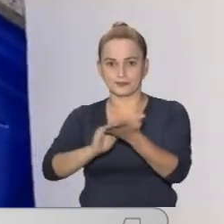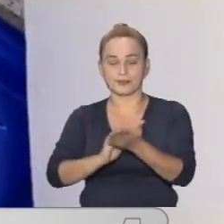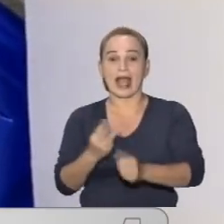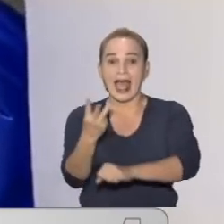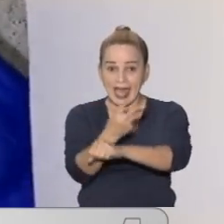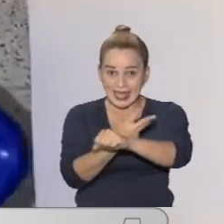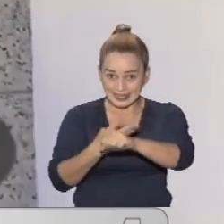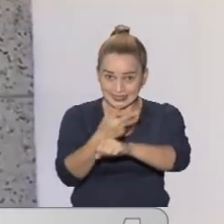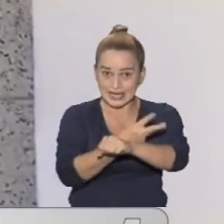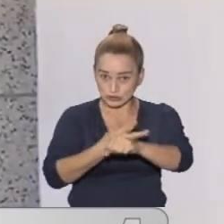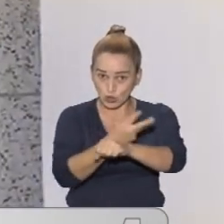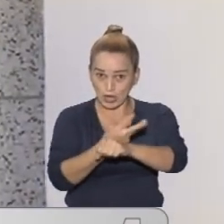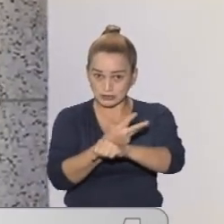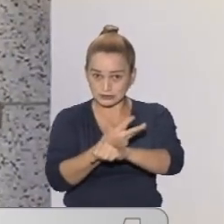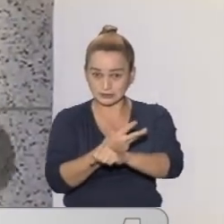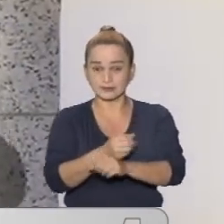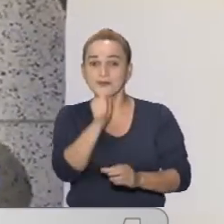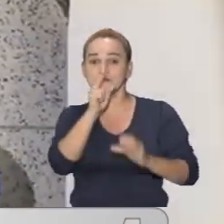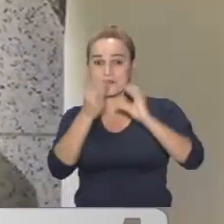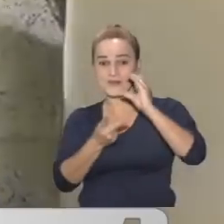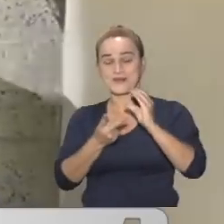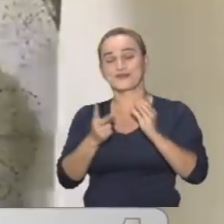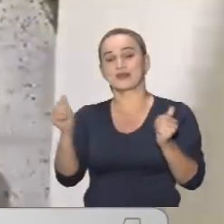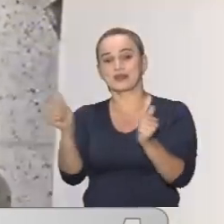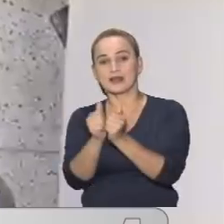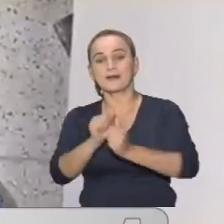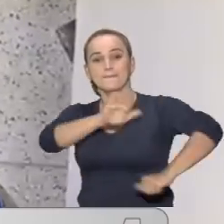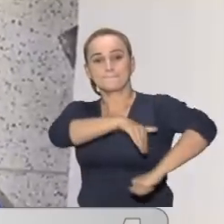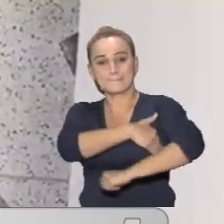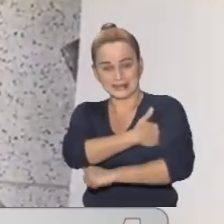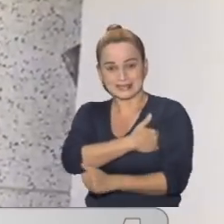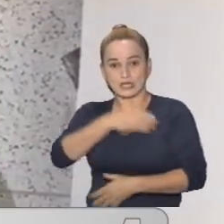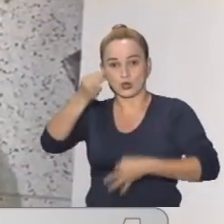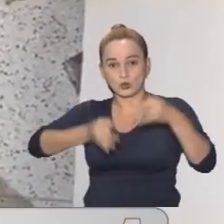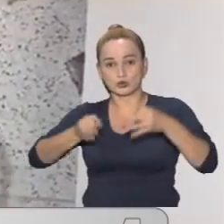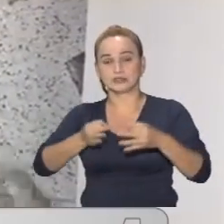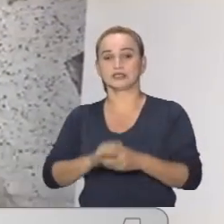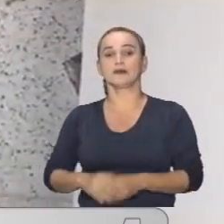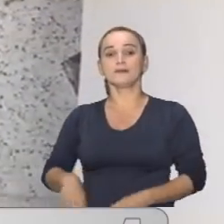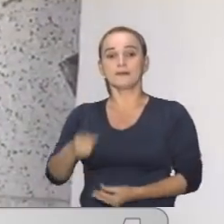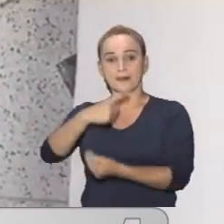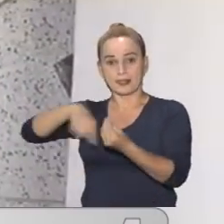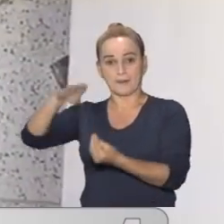3 horas de intervención que pudimos acompañar al Ministerio de Justicia y al INPEC se encontraron